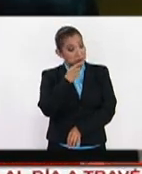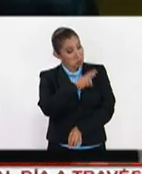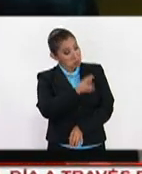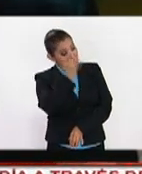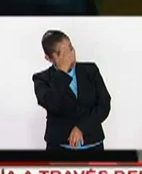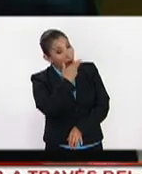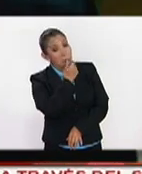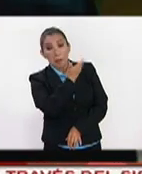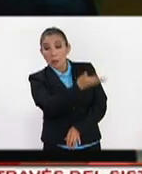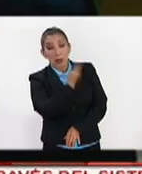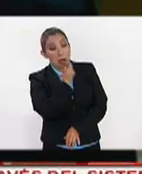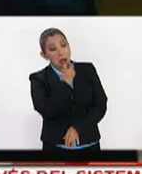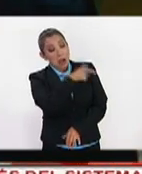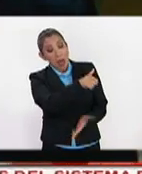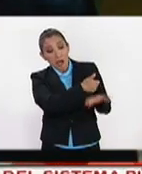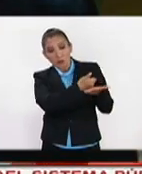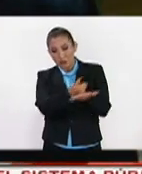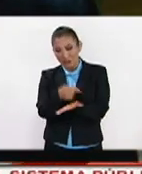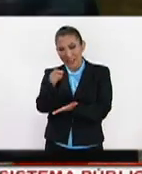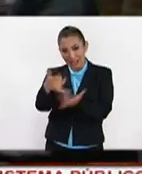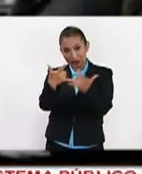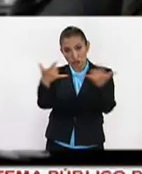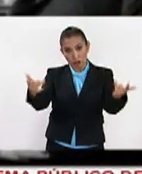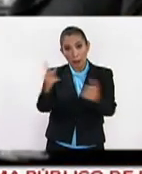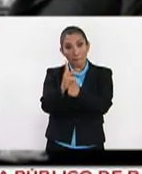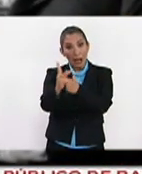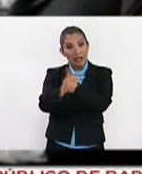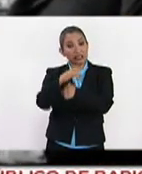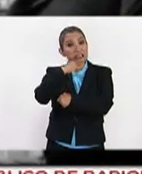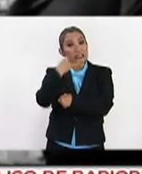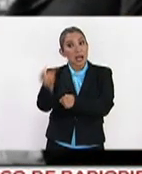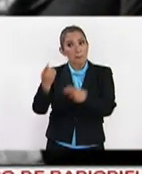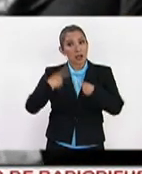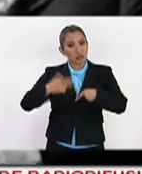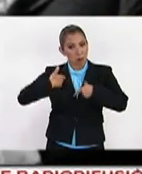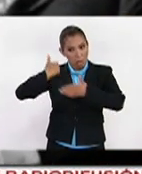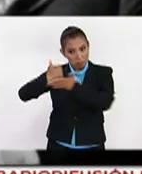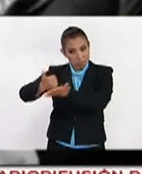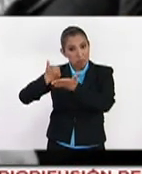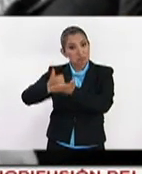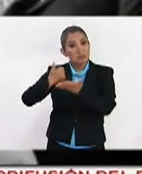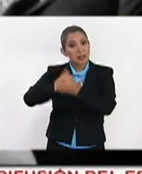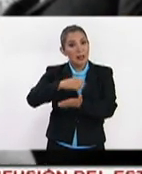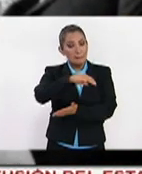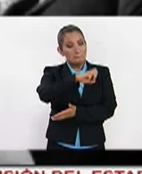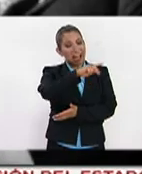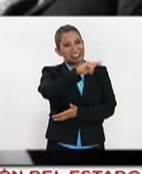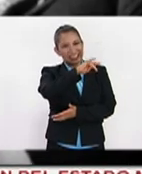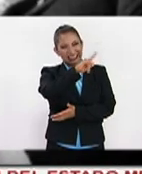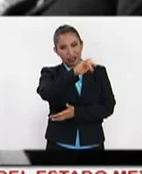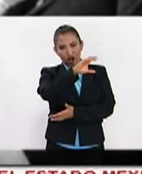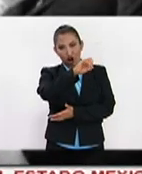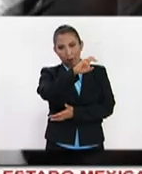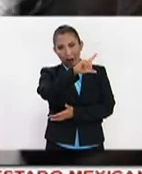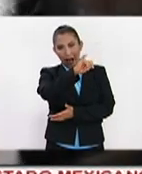reconoció por haber ayudado durante esa etapa de la historia del país a cientos de chilenos. Martínez Corbalá también fue